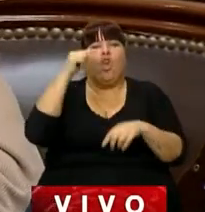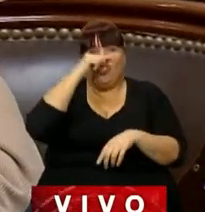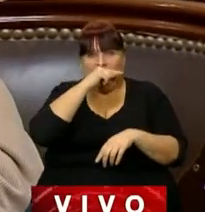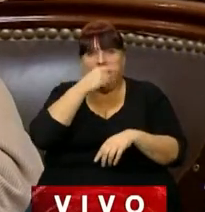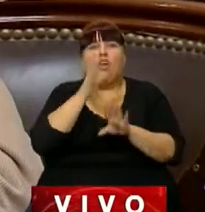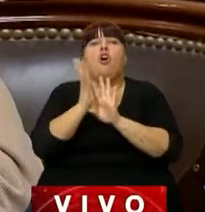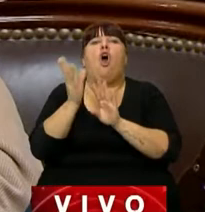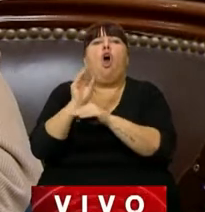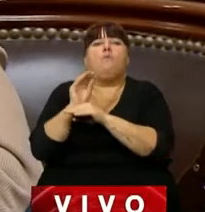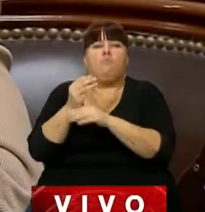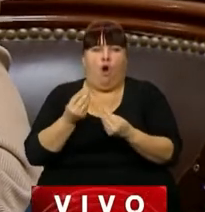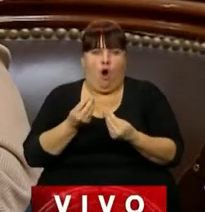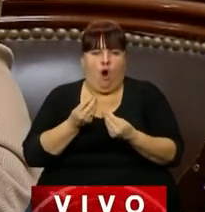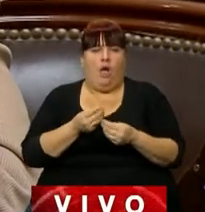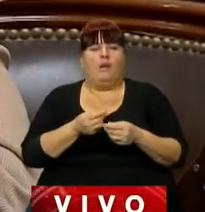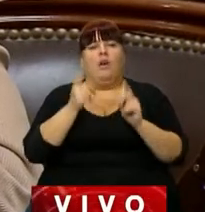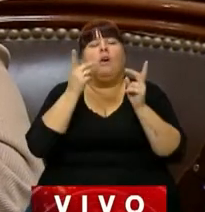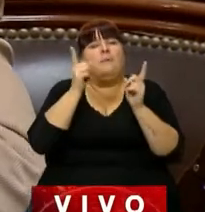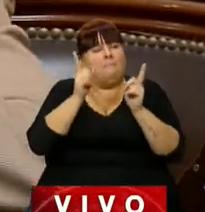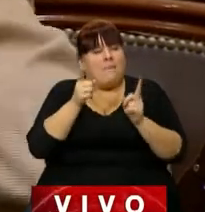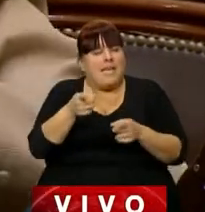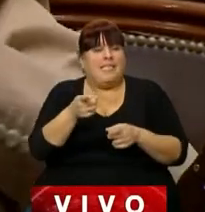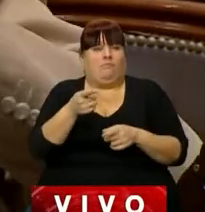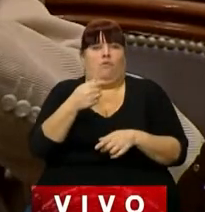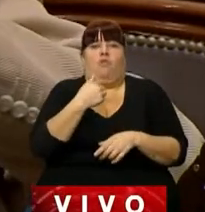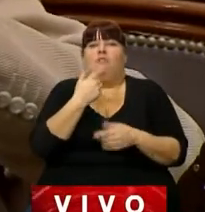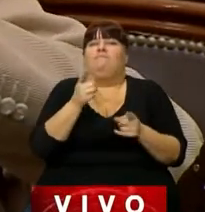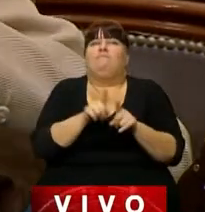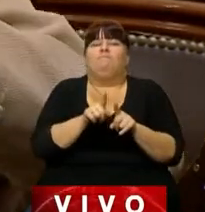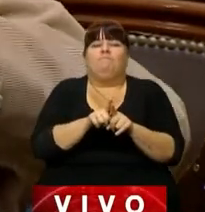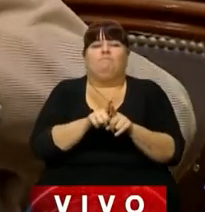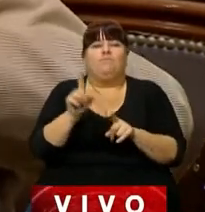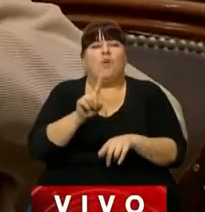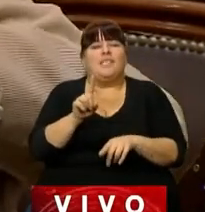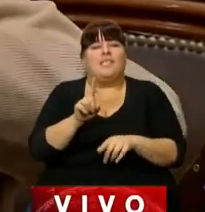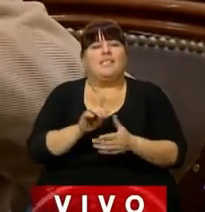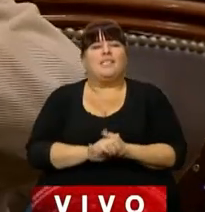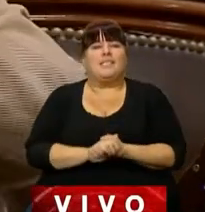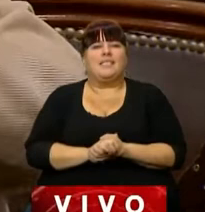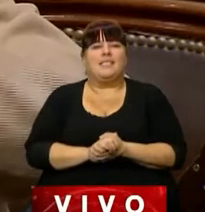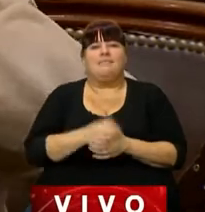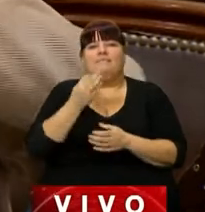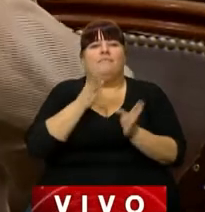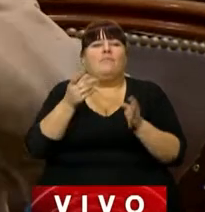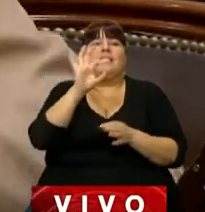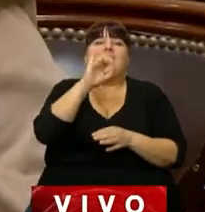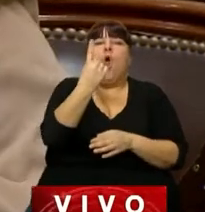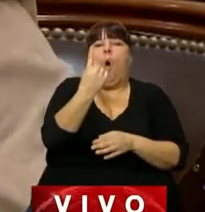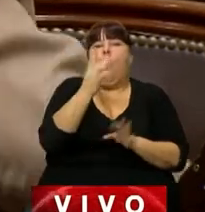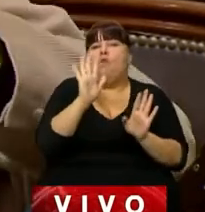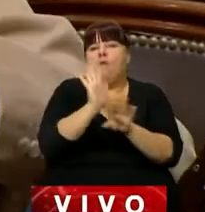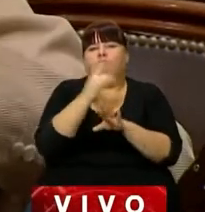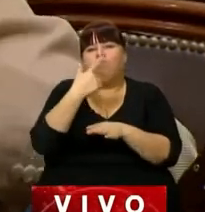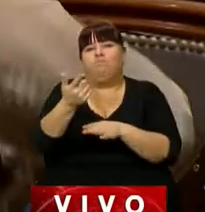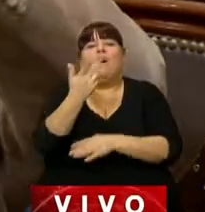la cobertura. Porque justamente, al no ser algo de, digamos, de tipo binario 0-1, como